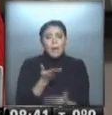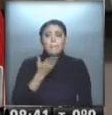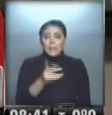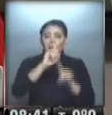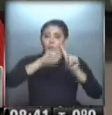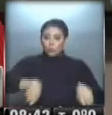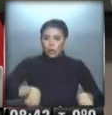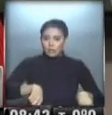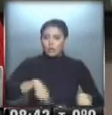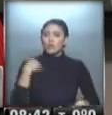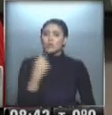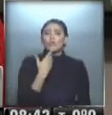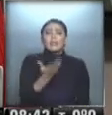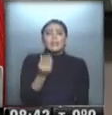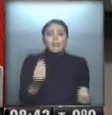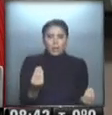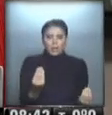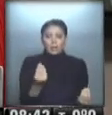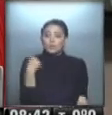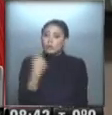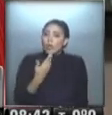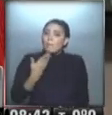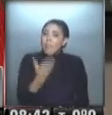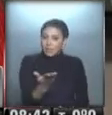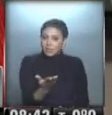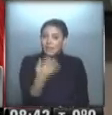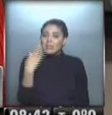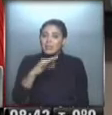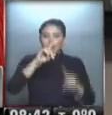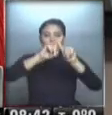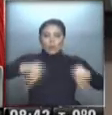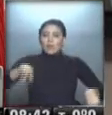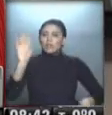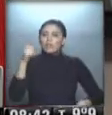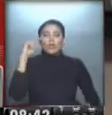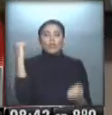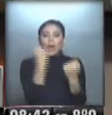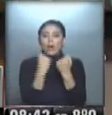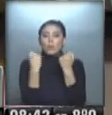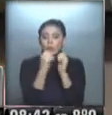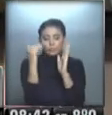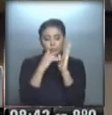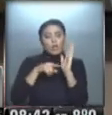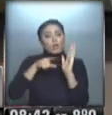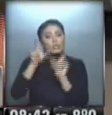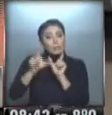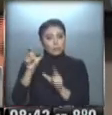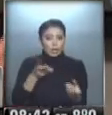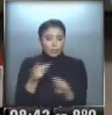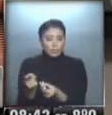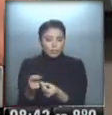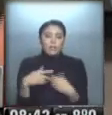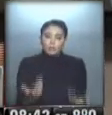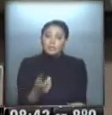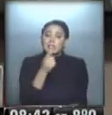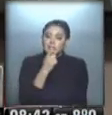nulidad que es lo que nosotros estamos reclamando reclamamos que se declaren nulas las cláusulas de ese acuerdo que perjudican a los clientes o sea